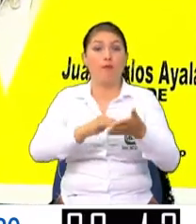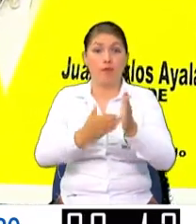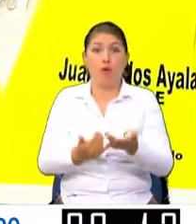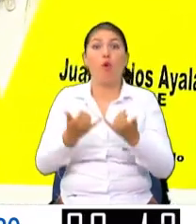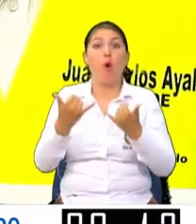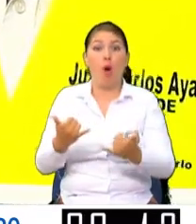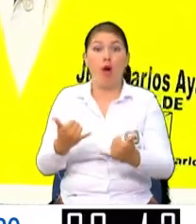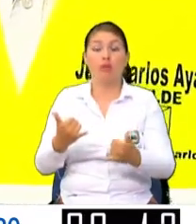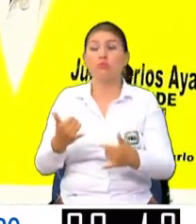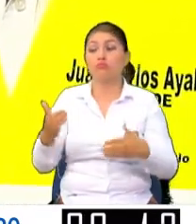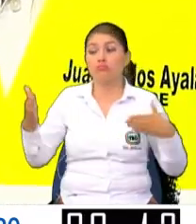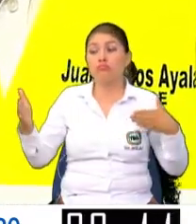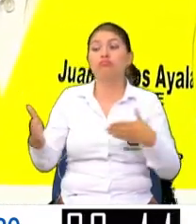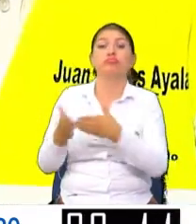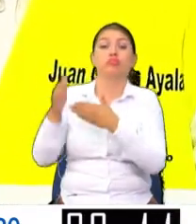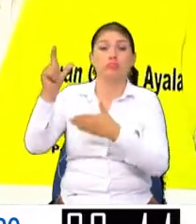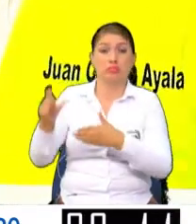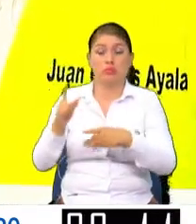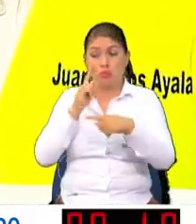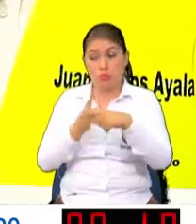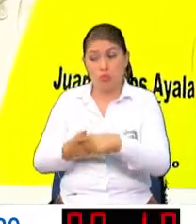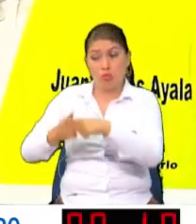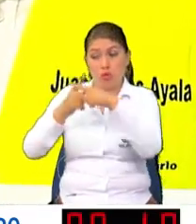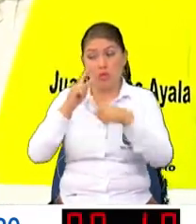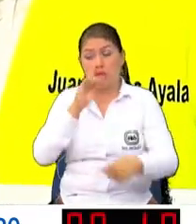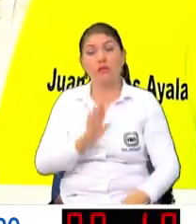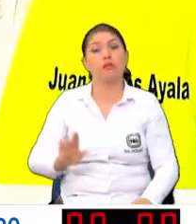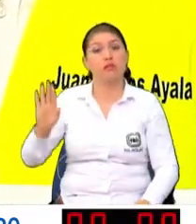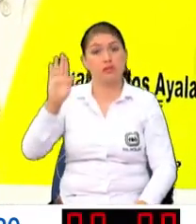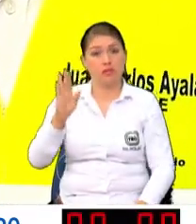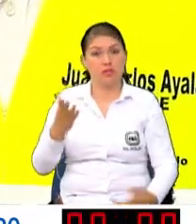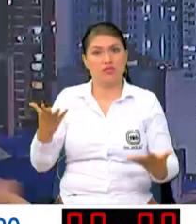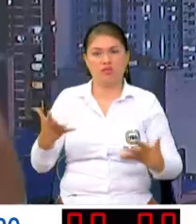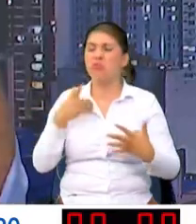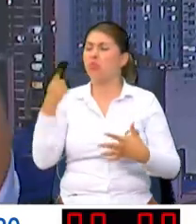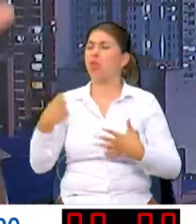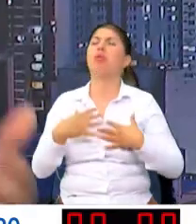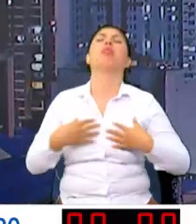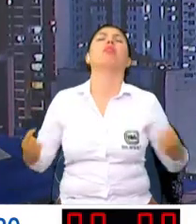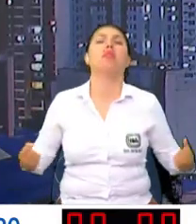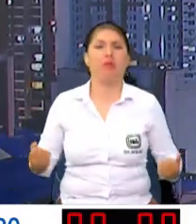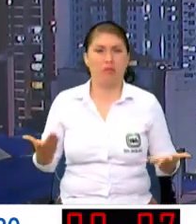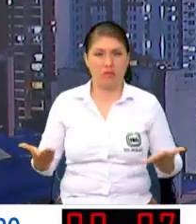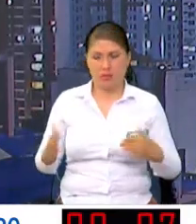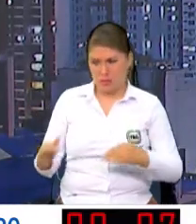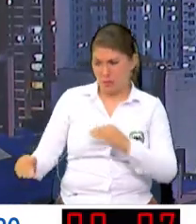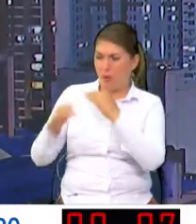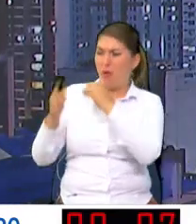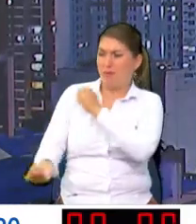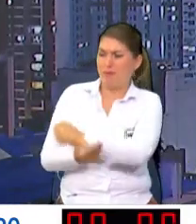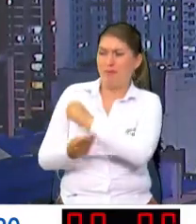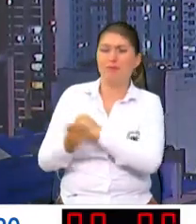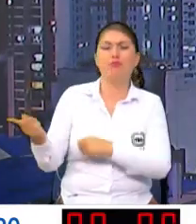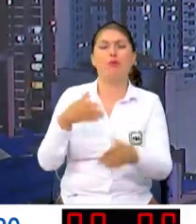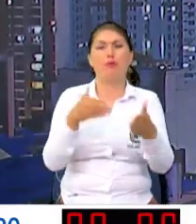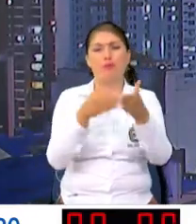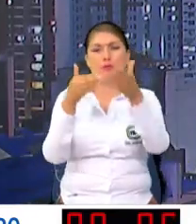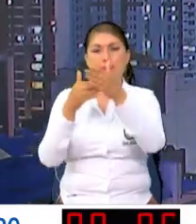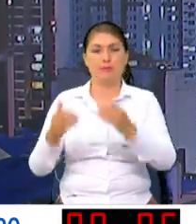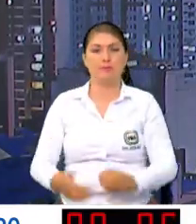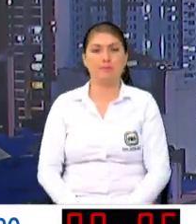hoy tiene imputación por parte de la procuraduría general de la nación a quien agregarse las vestiduras que éste es igual de corrupto a las que tanto ataca